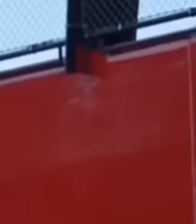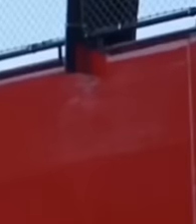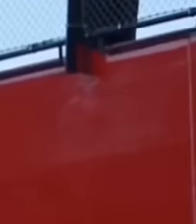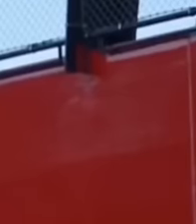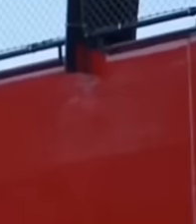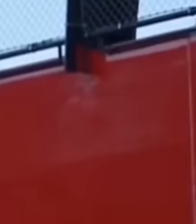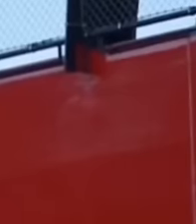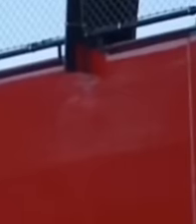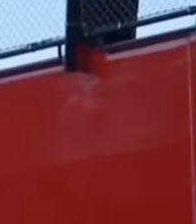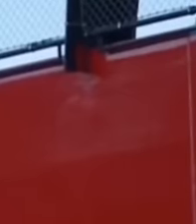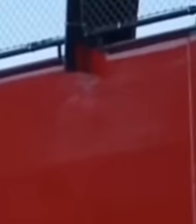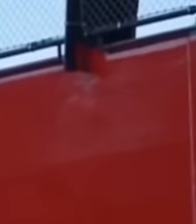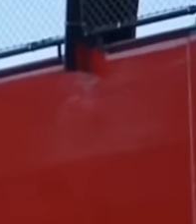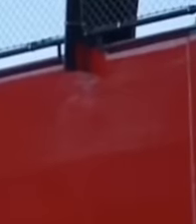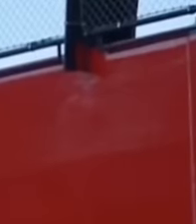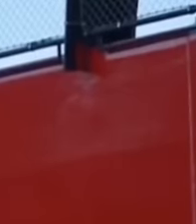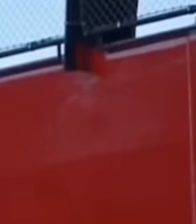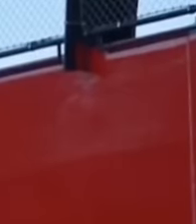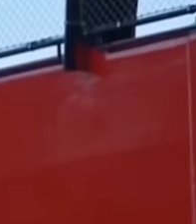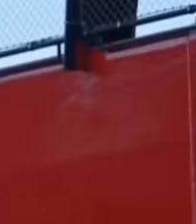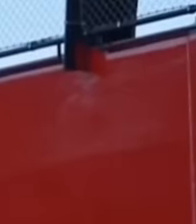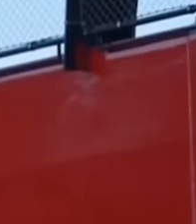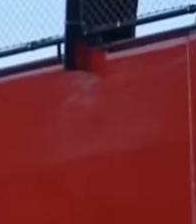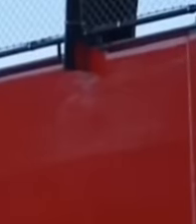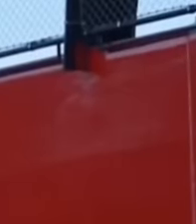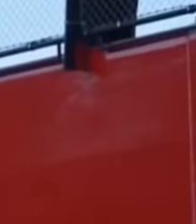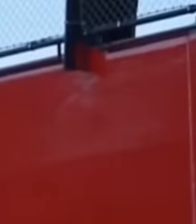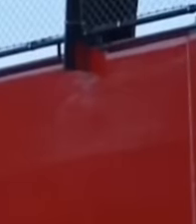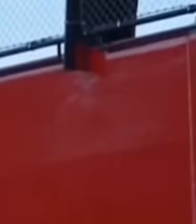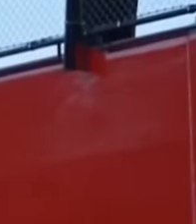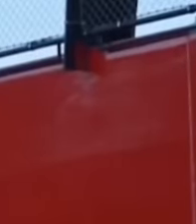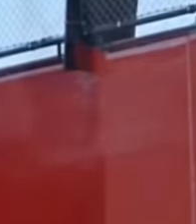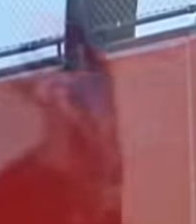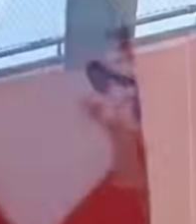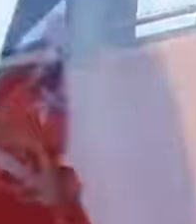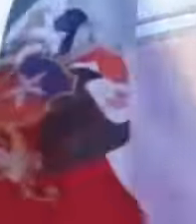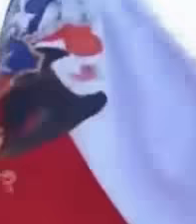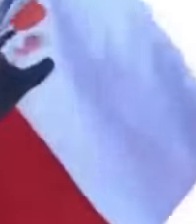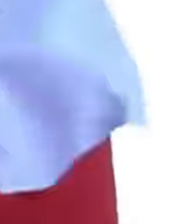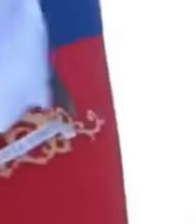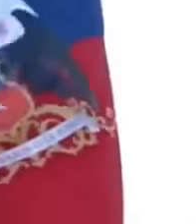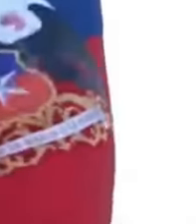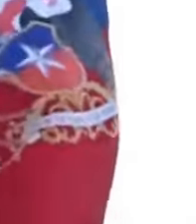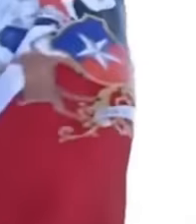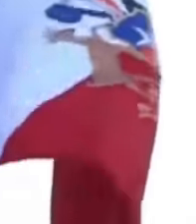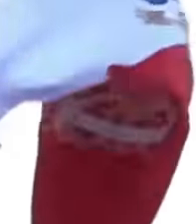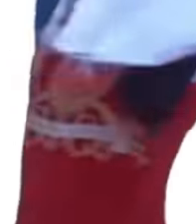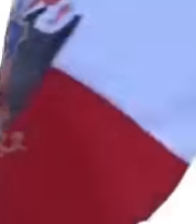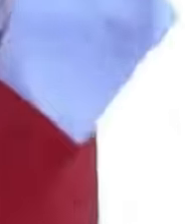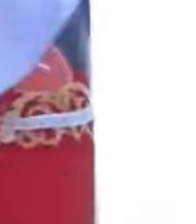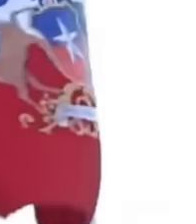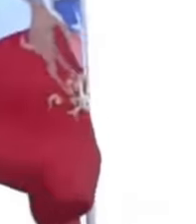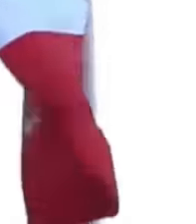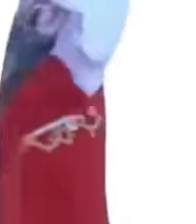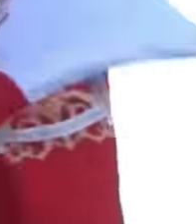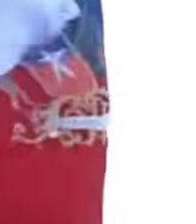ASMAR se ha llevado adelante una hazaña al construir el primer rompehielo íntegramente producido no solo en